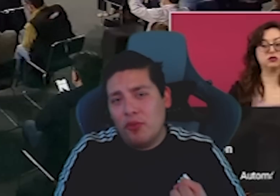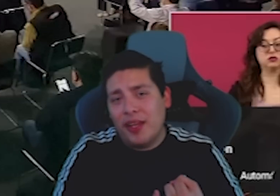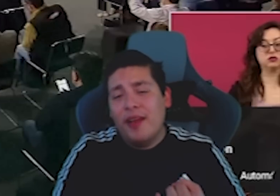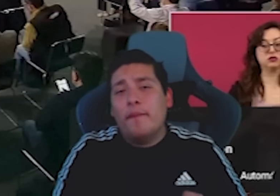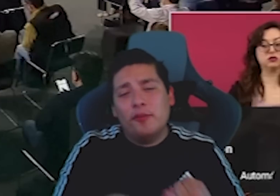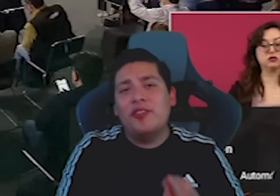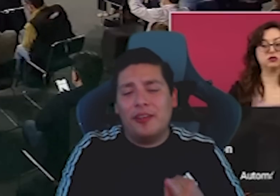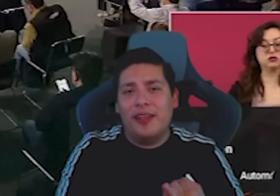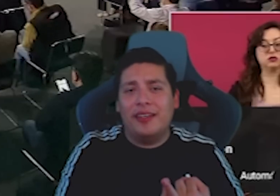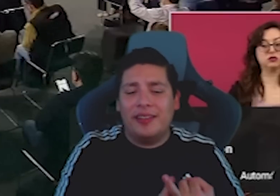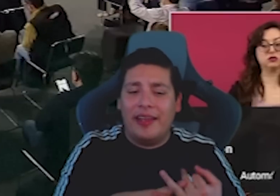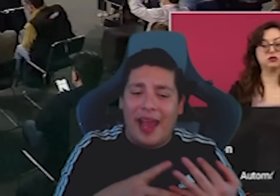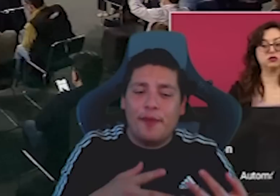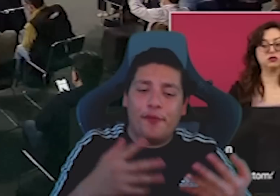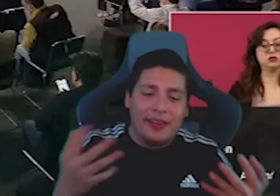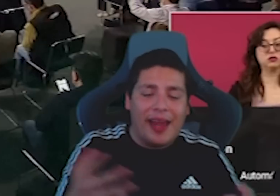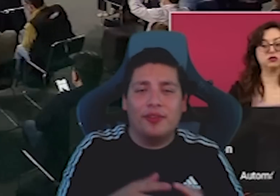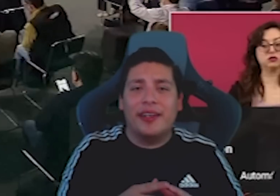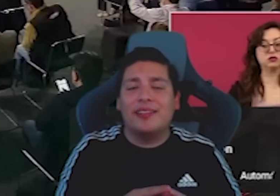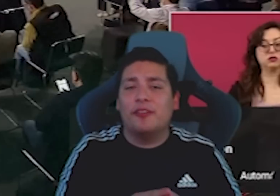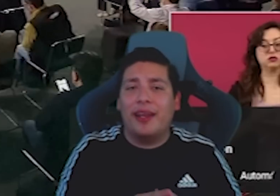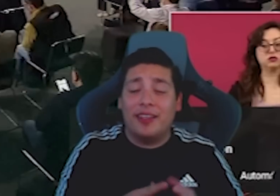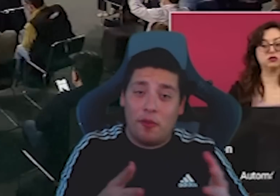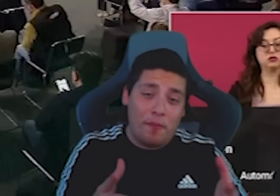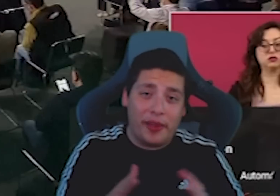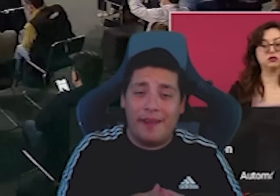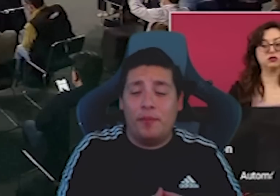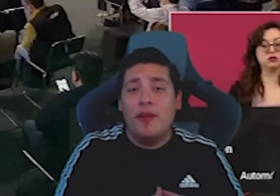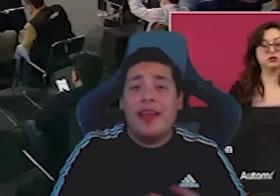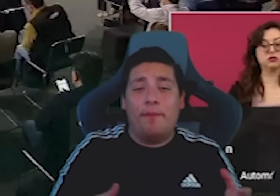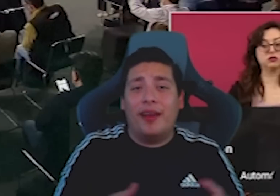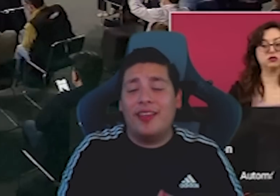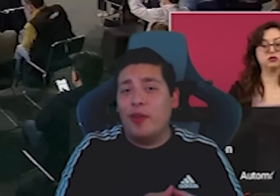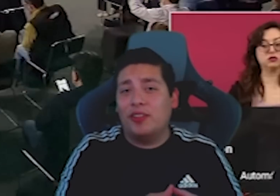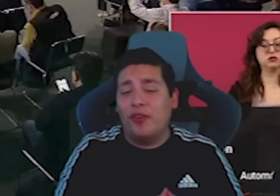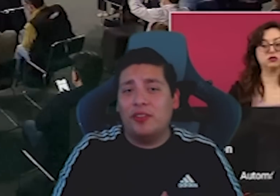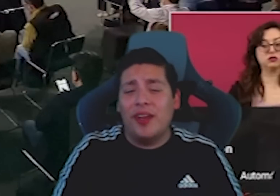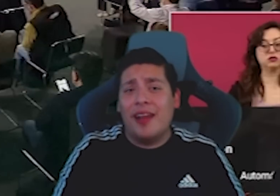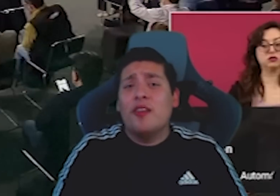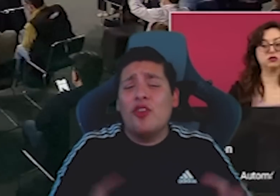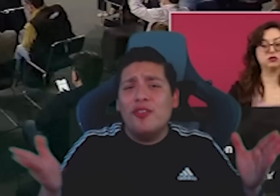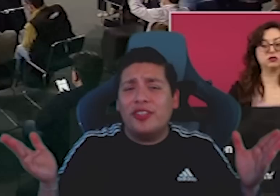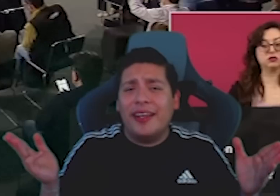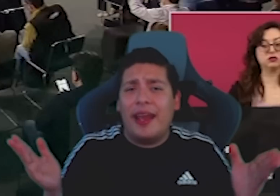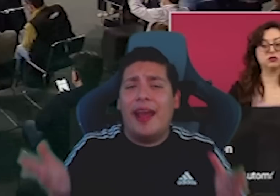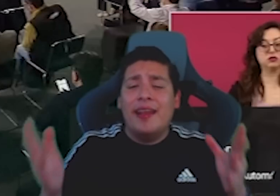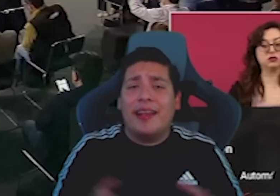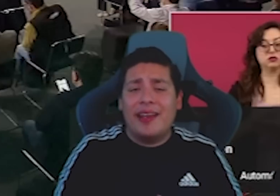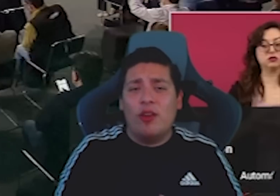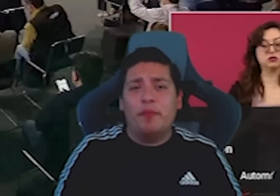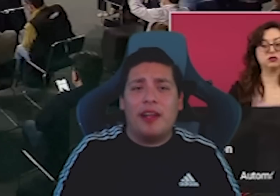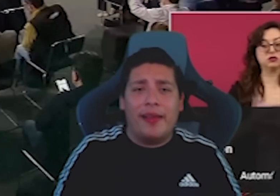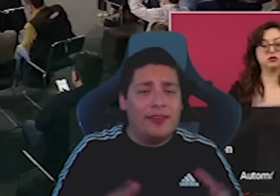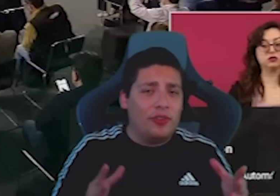y en segunda, pues muchas veces hay infiltrados en estas marchas, como por ejemplo el Partido Acción Nacional. Yo no sé qué